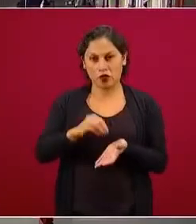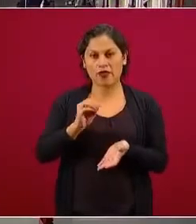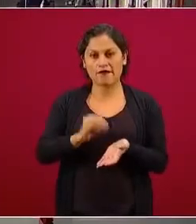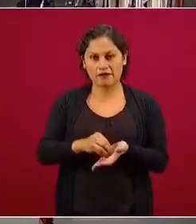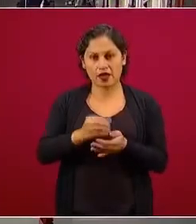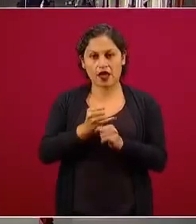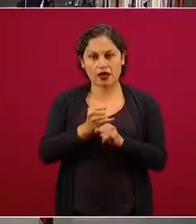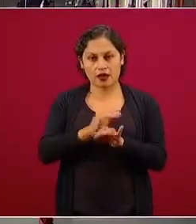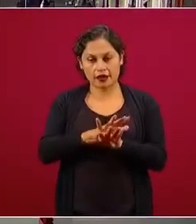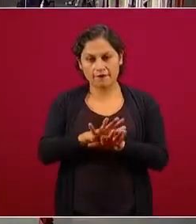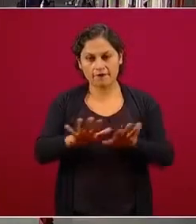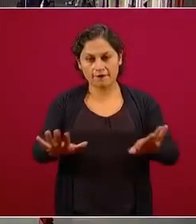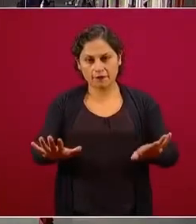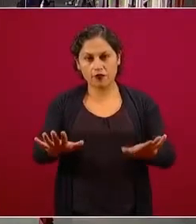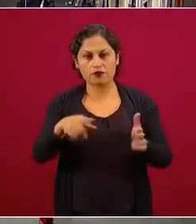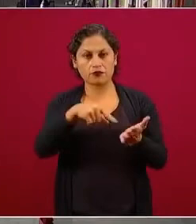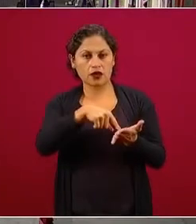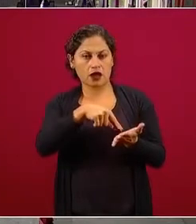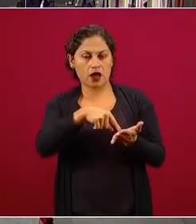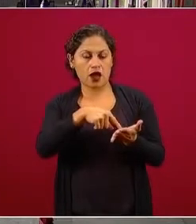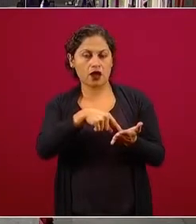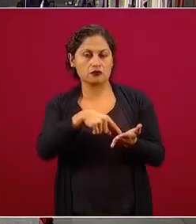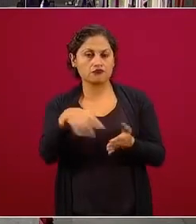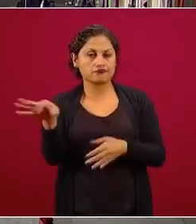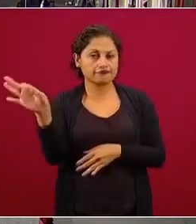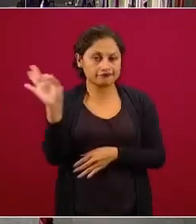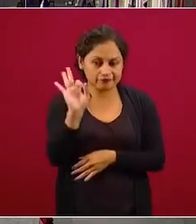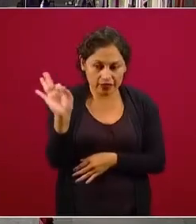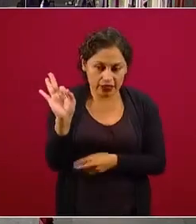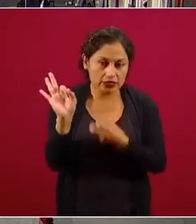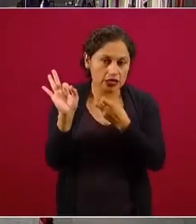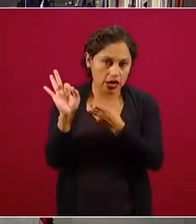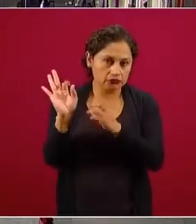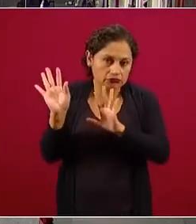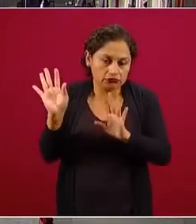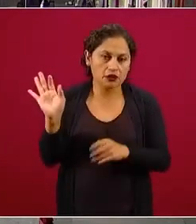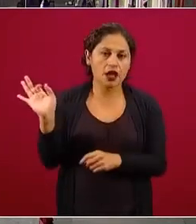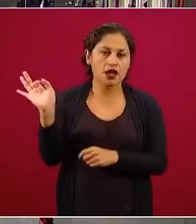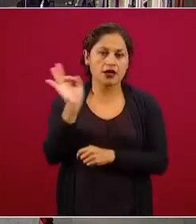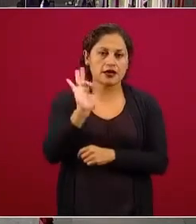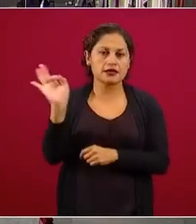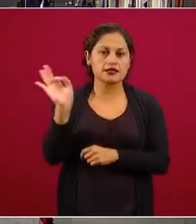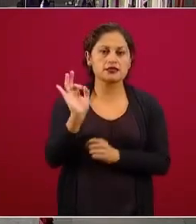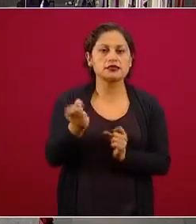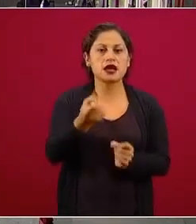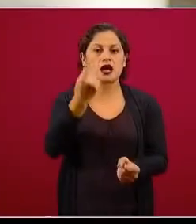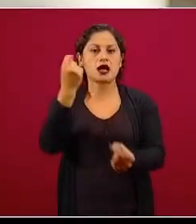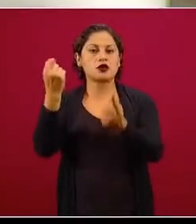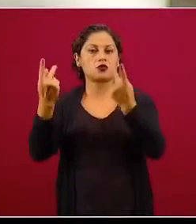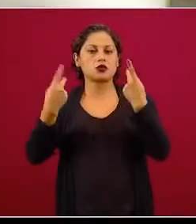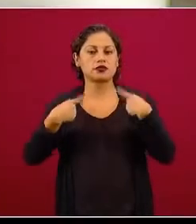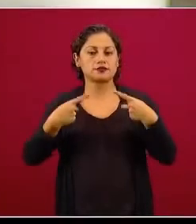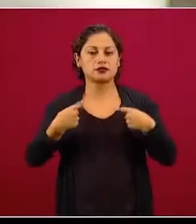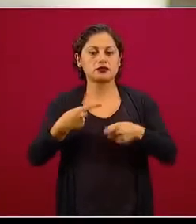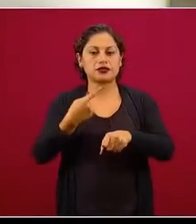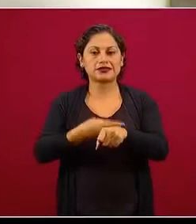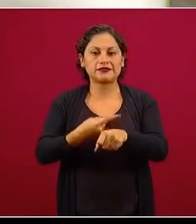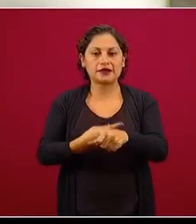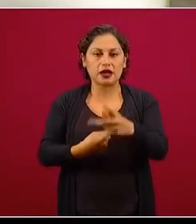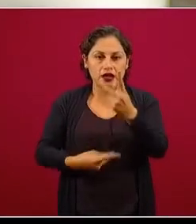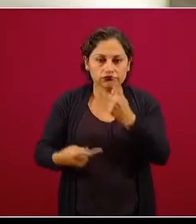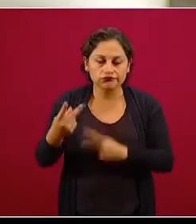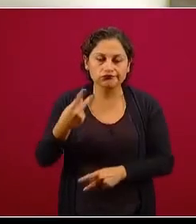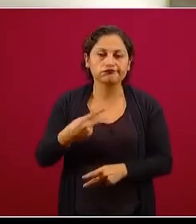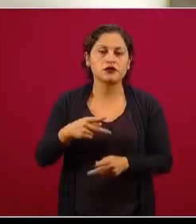sobre supuestos, porque no es todavía 100% confirmado, supuestos reinfectados. Hablaba de China, de Japón. Hace